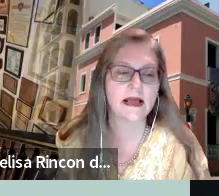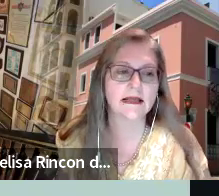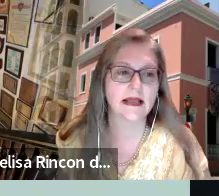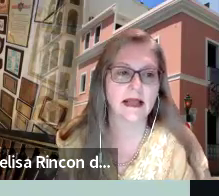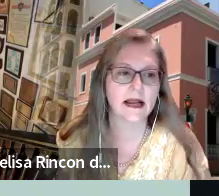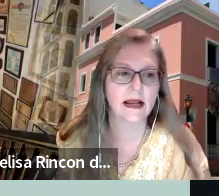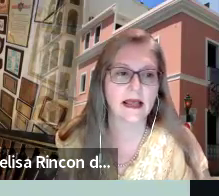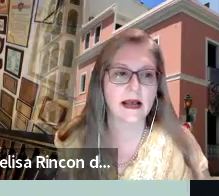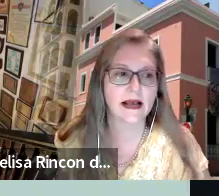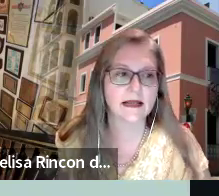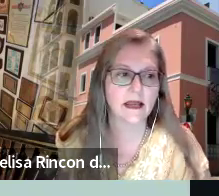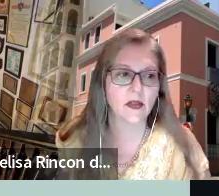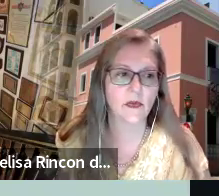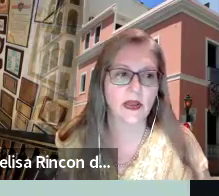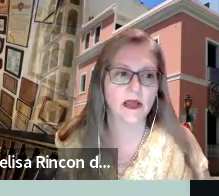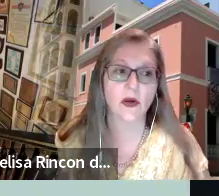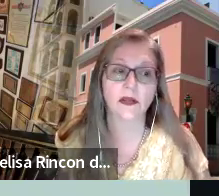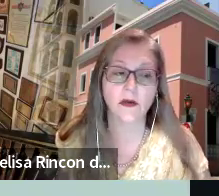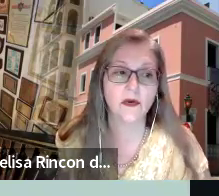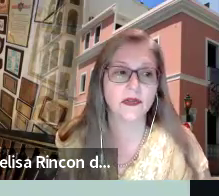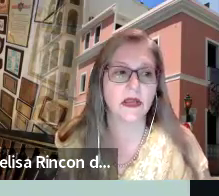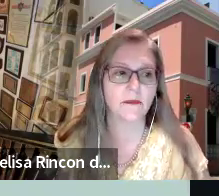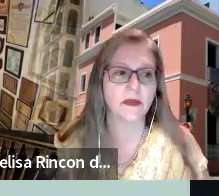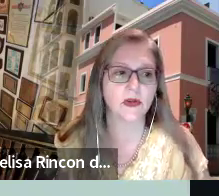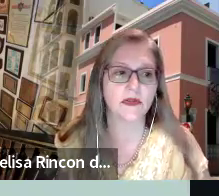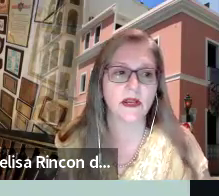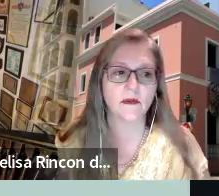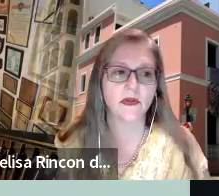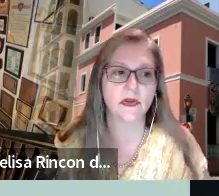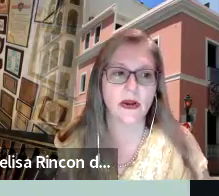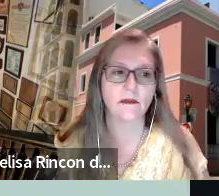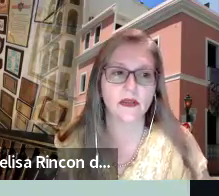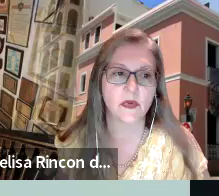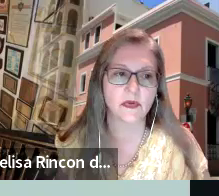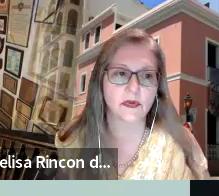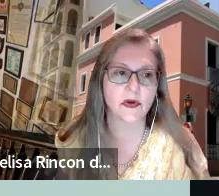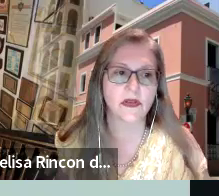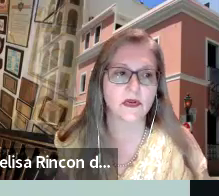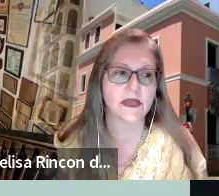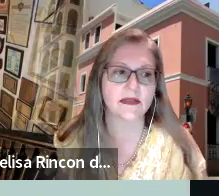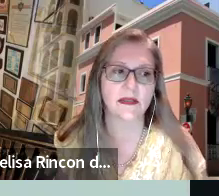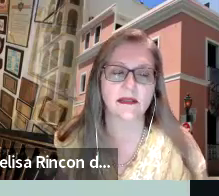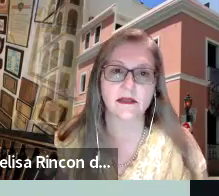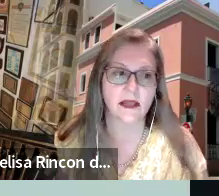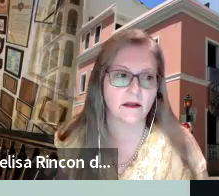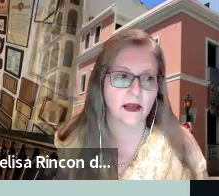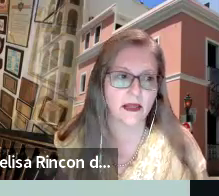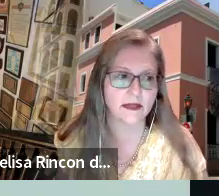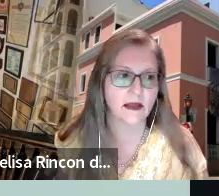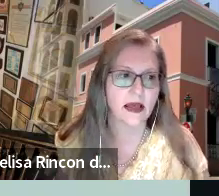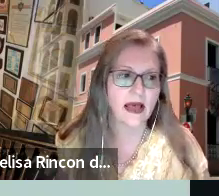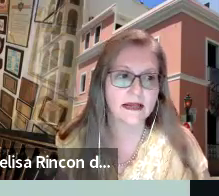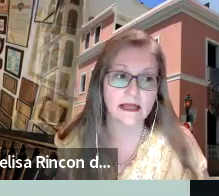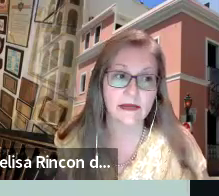Rico, Salazar Anglada ha seguido publicando artículos y capítulos de libros sobre el mismo asunto y sus distintas